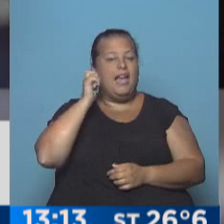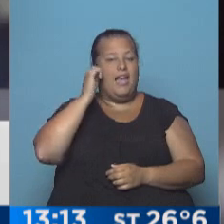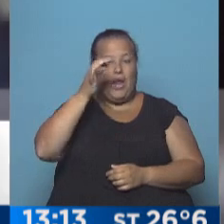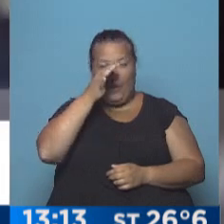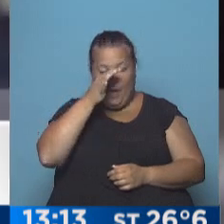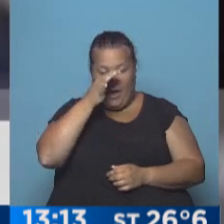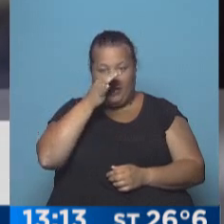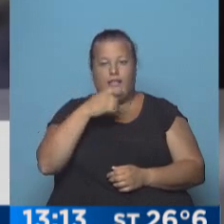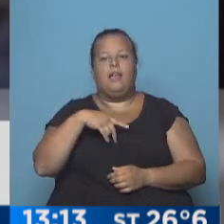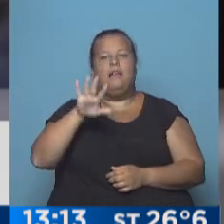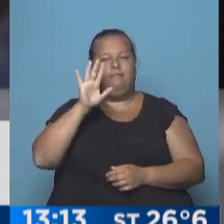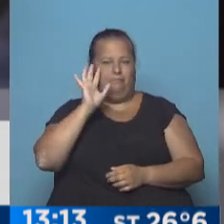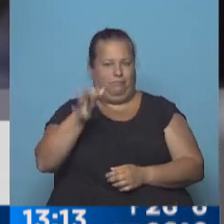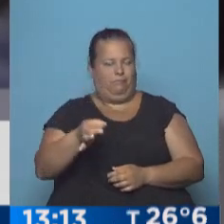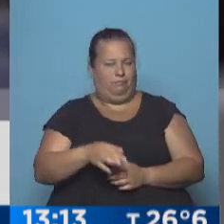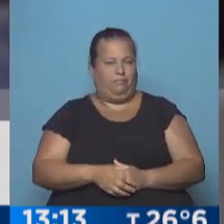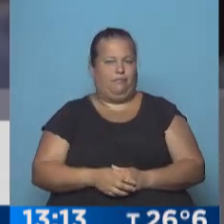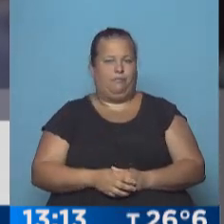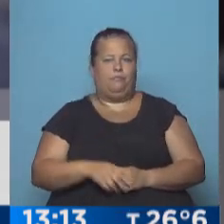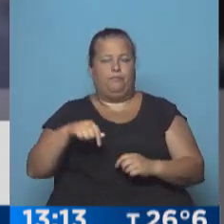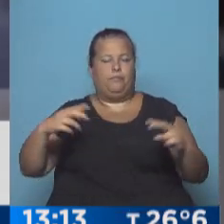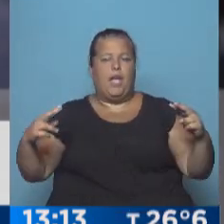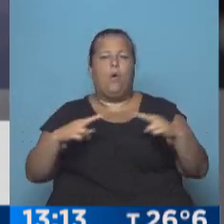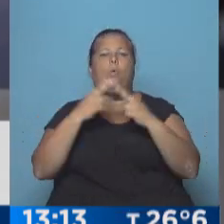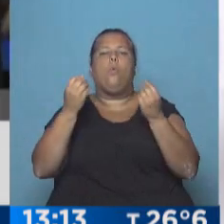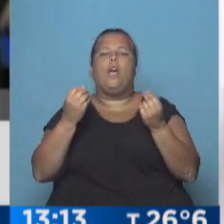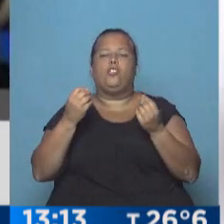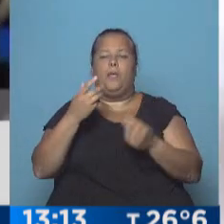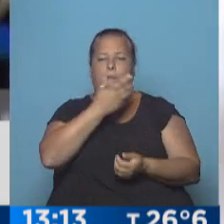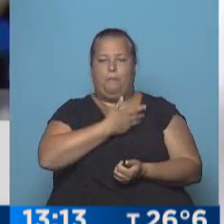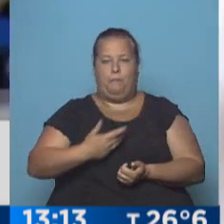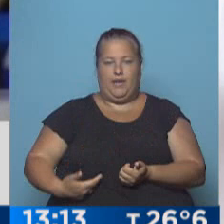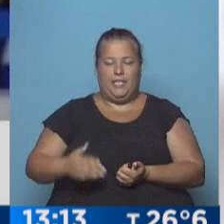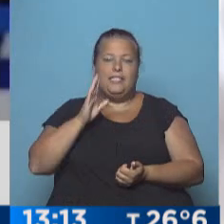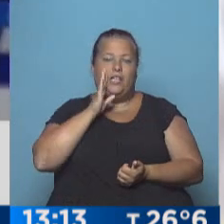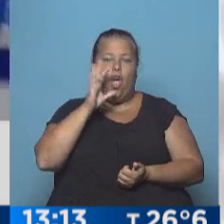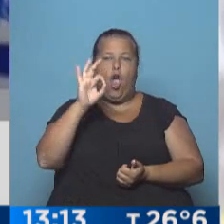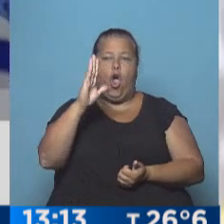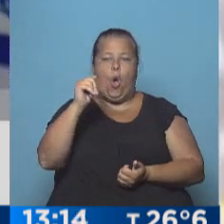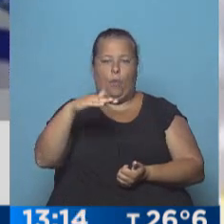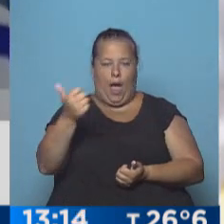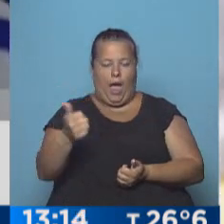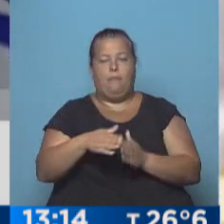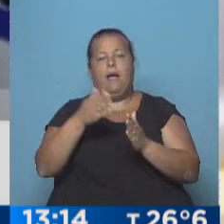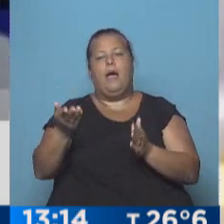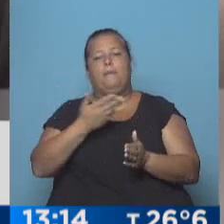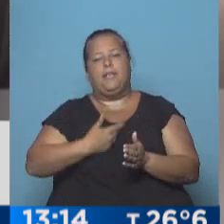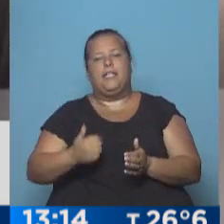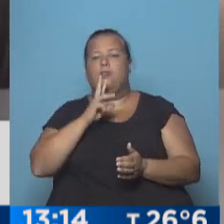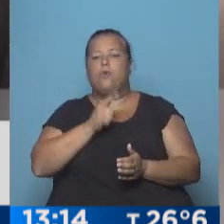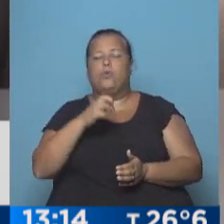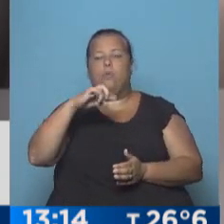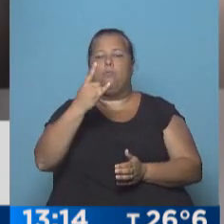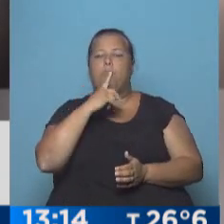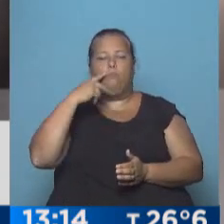G20 con la señal más clara en este encuentro. Fue el encuentro del presidente norteamericano Barack Obama y su par ruso